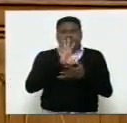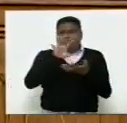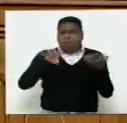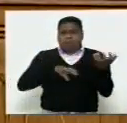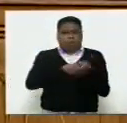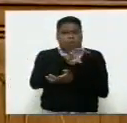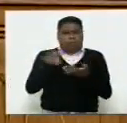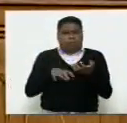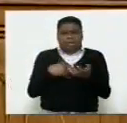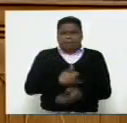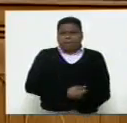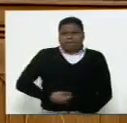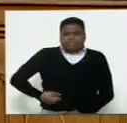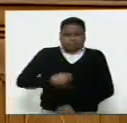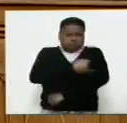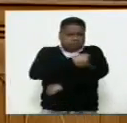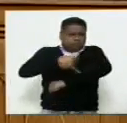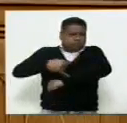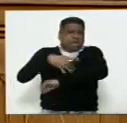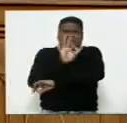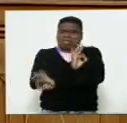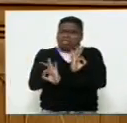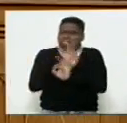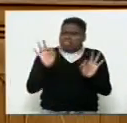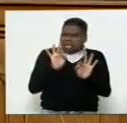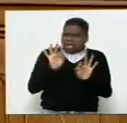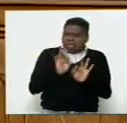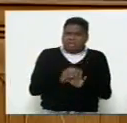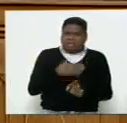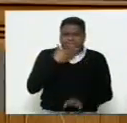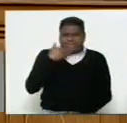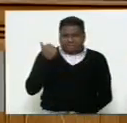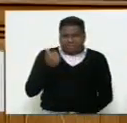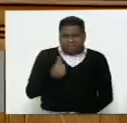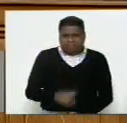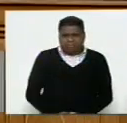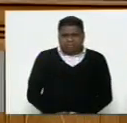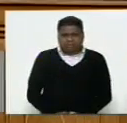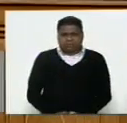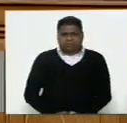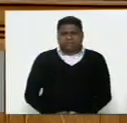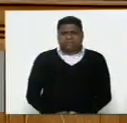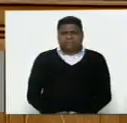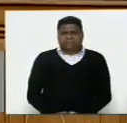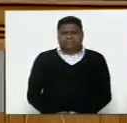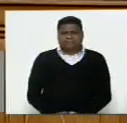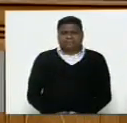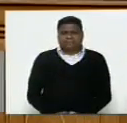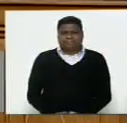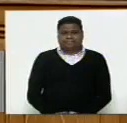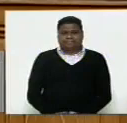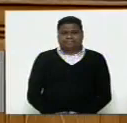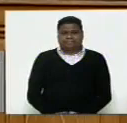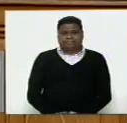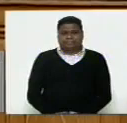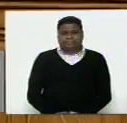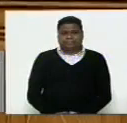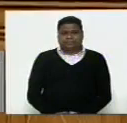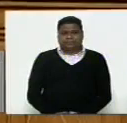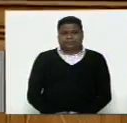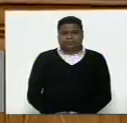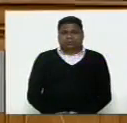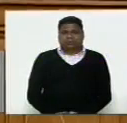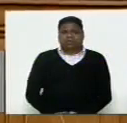se estima que un 20% pueda implicar una intervención de otro tipo. Y la Organización Mundial de la